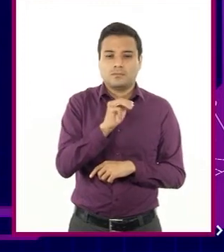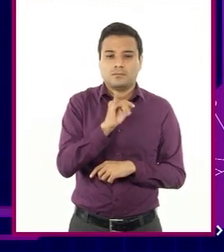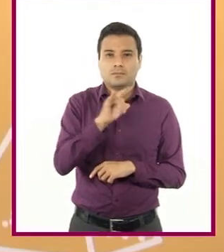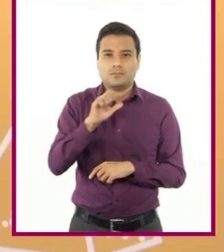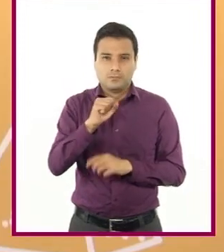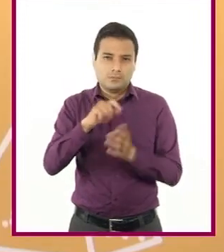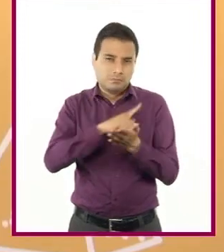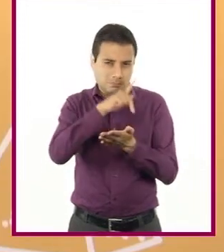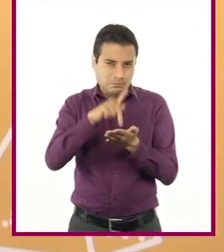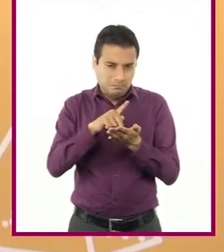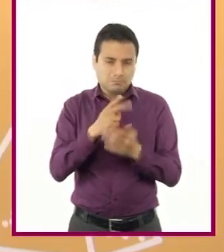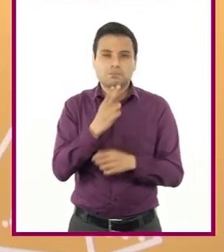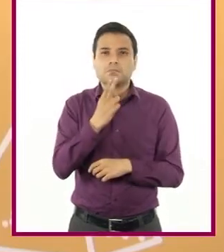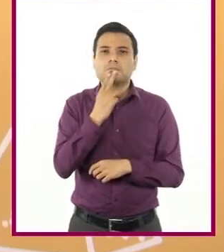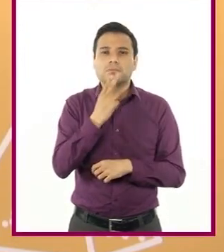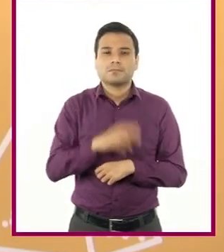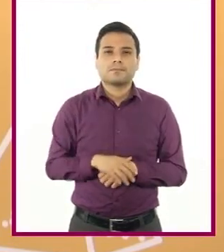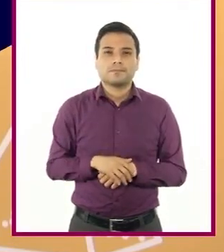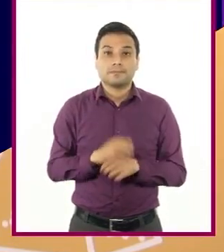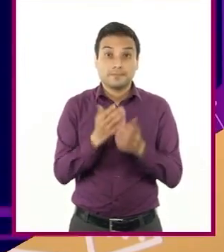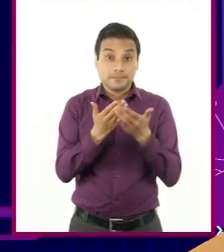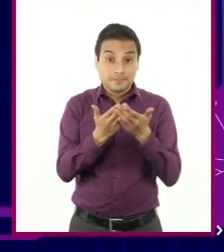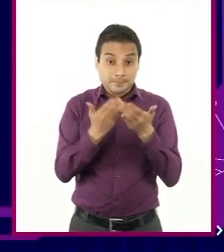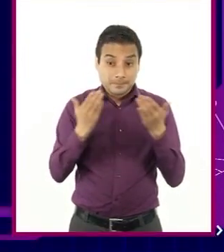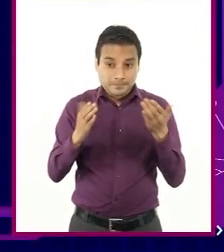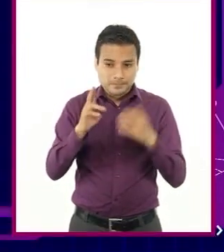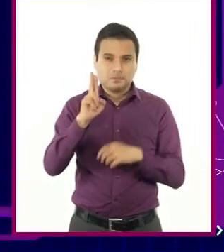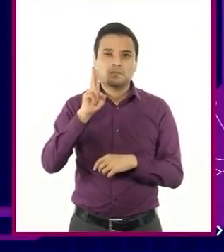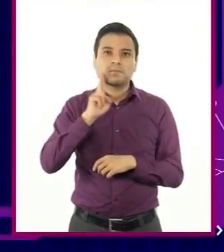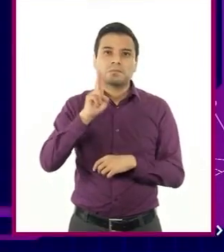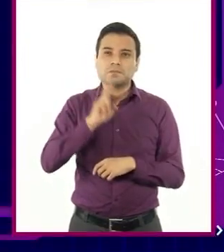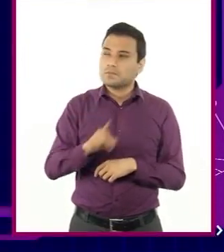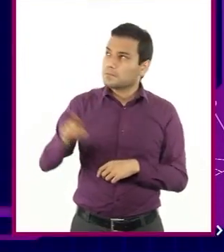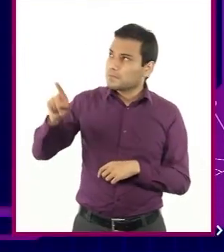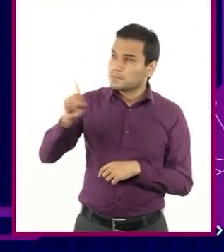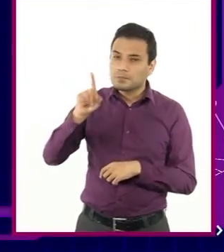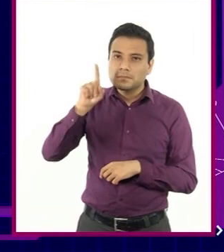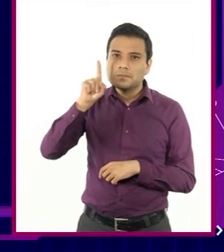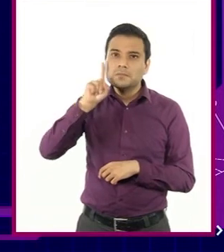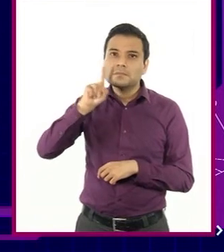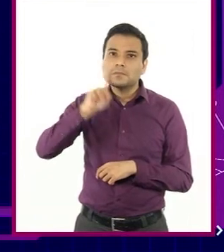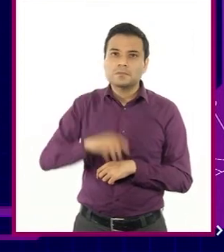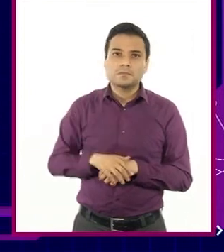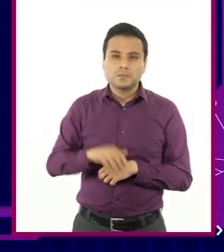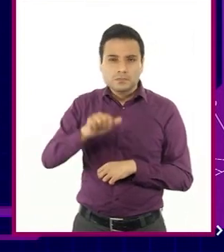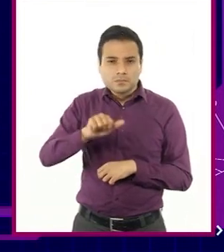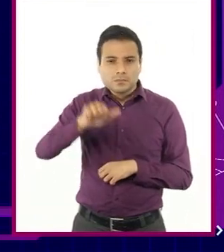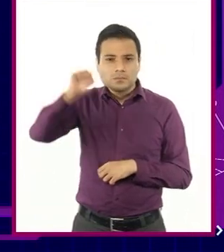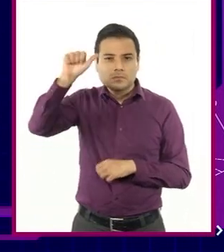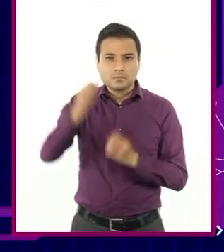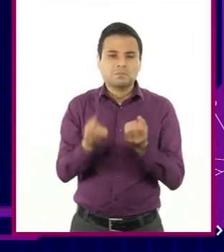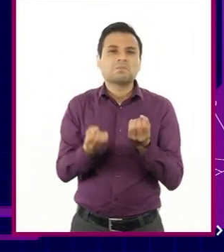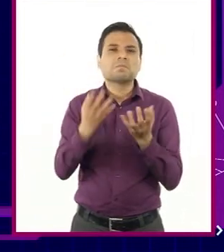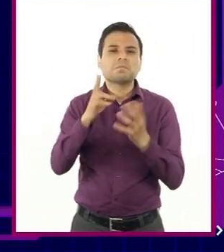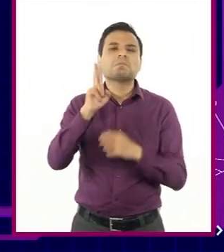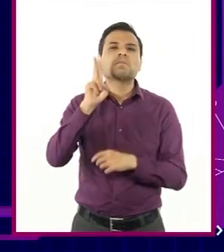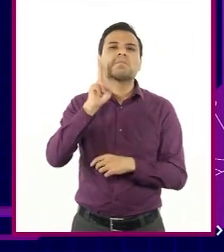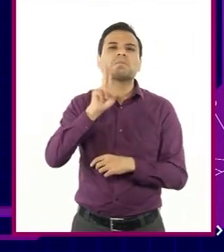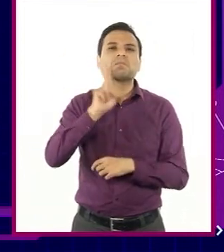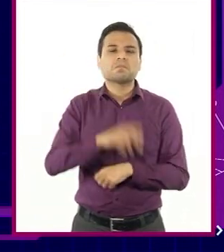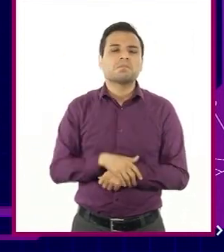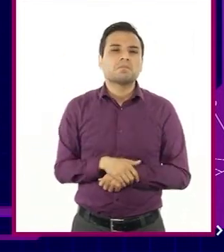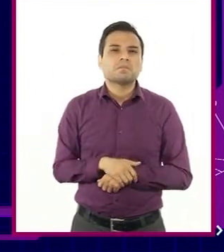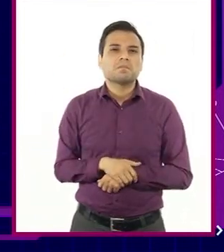kilómetros. Calculemos la estatura de Jessica en las unidades faltantes. Recordamos que la estatura de